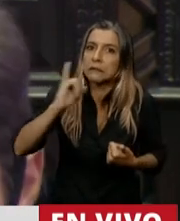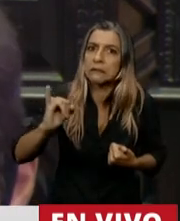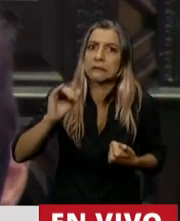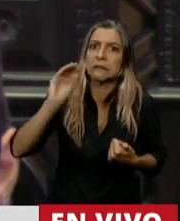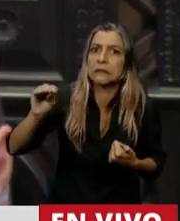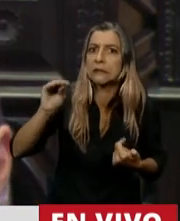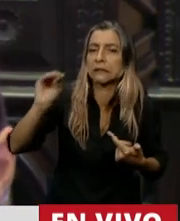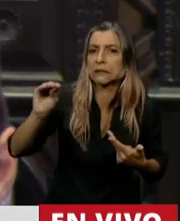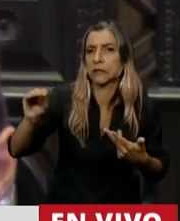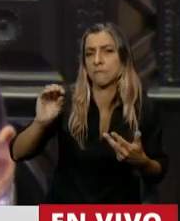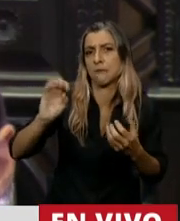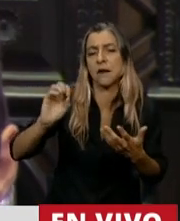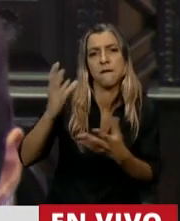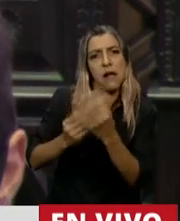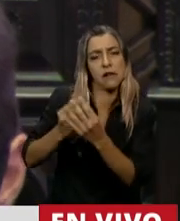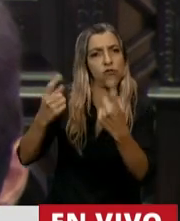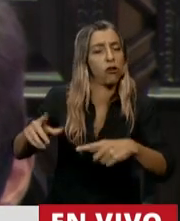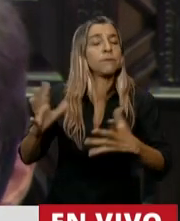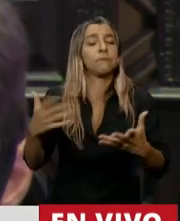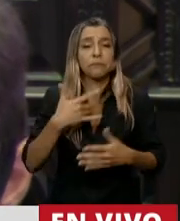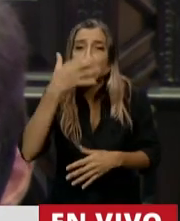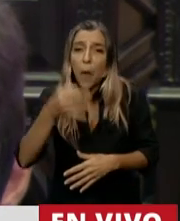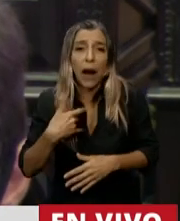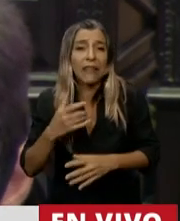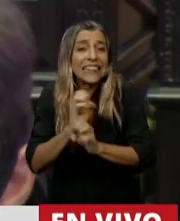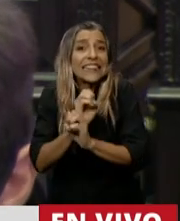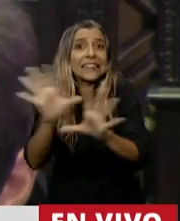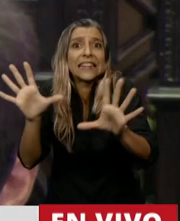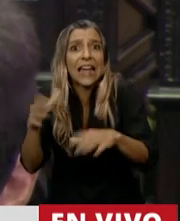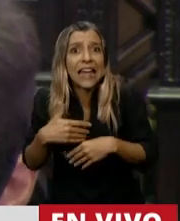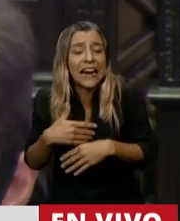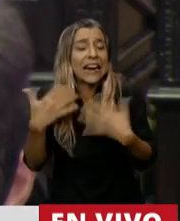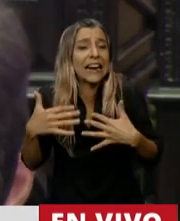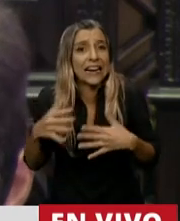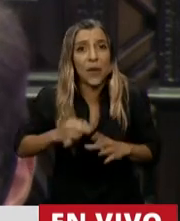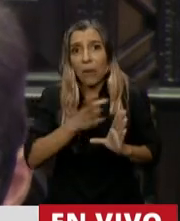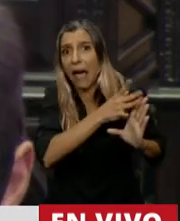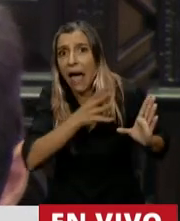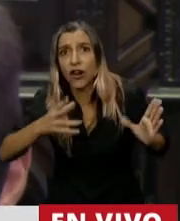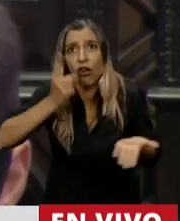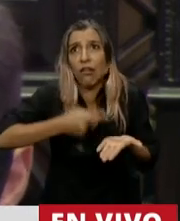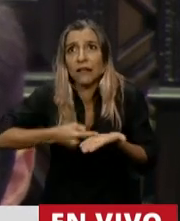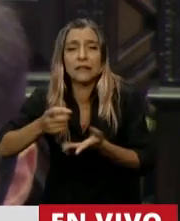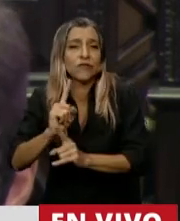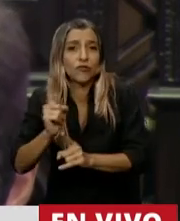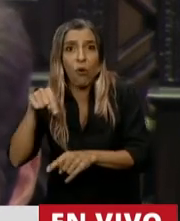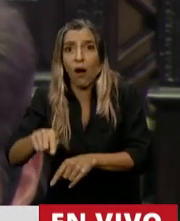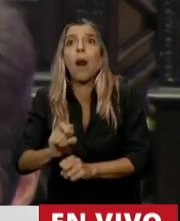Pero lo terrible no es lo que han hecho hasta ahora, sino cómo quieren terminar el año.